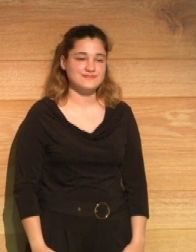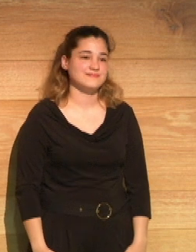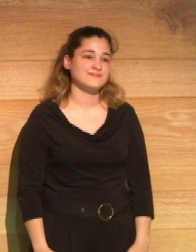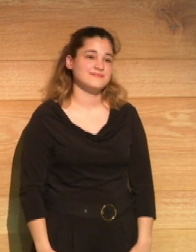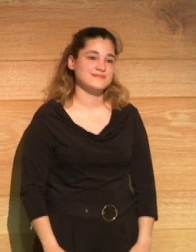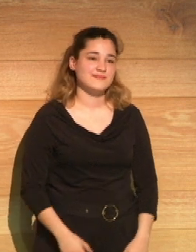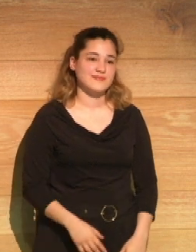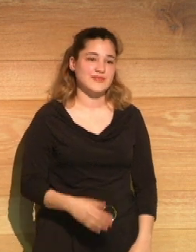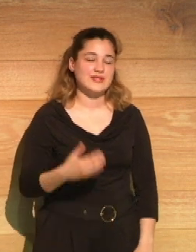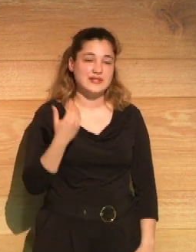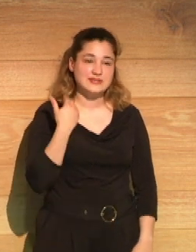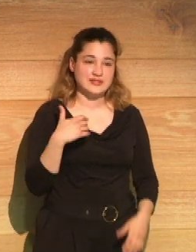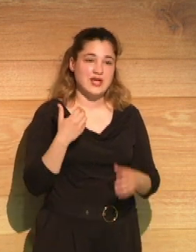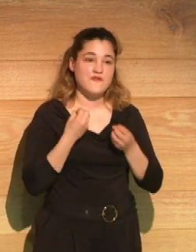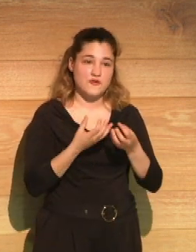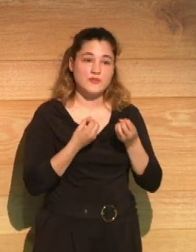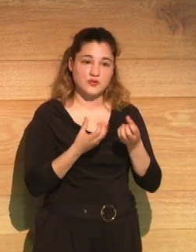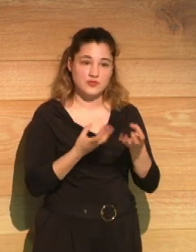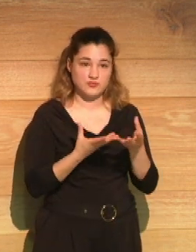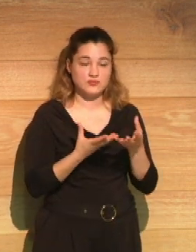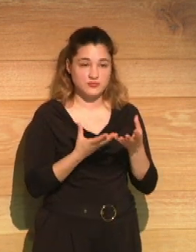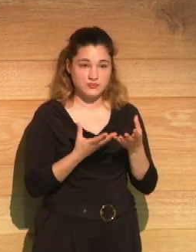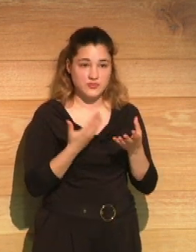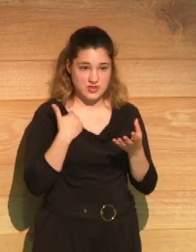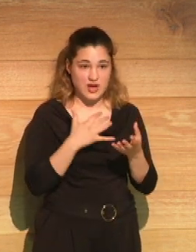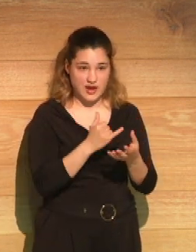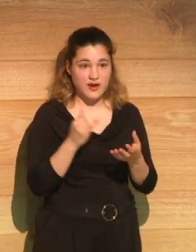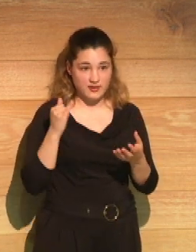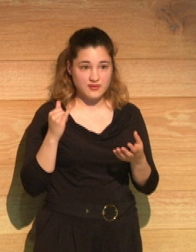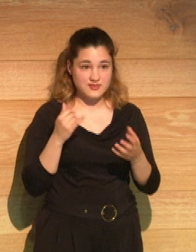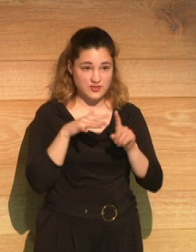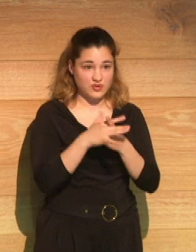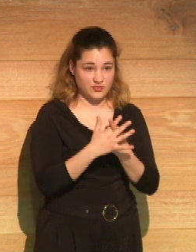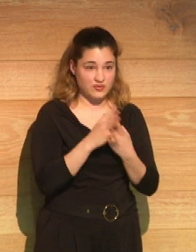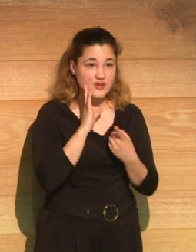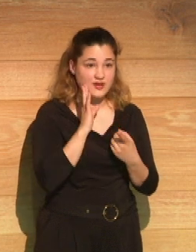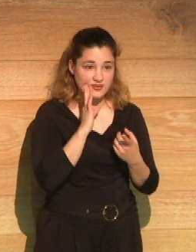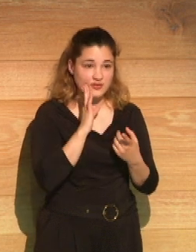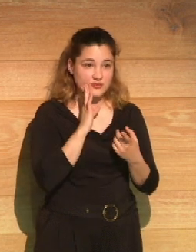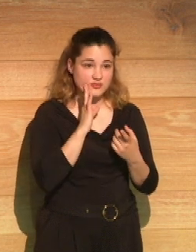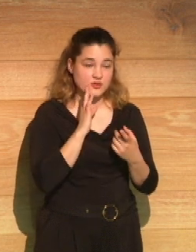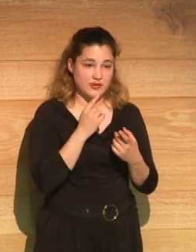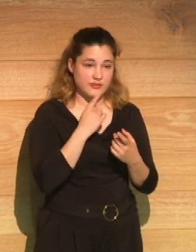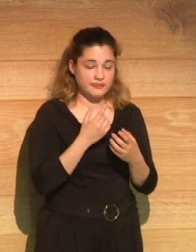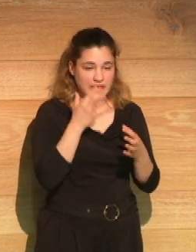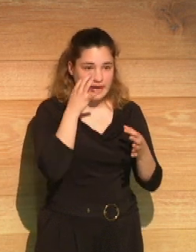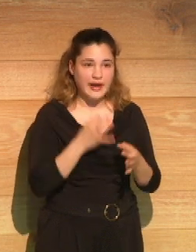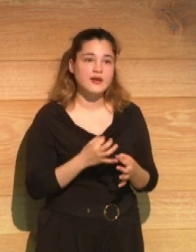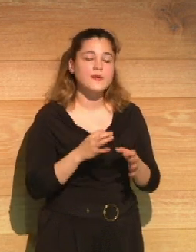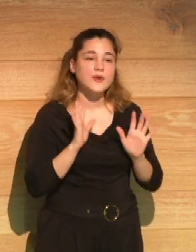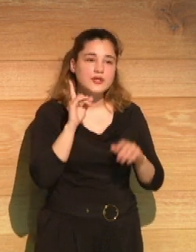Hay datos que pues confirman un poco toda esta situación, pero también confirman